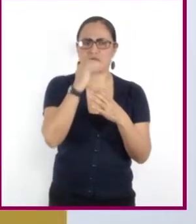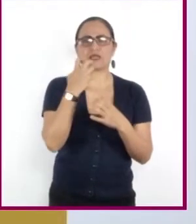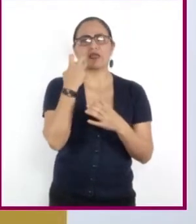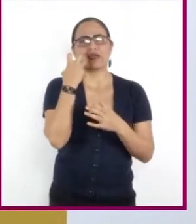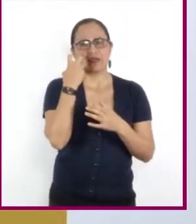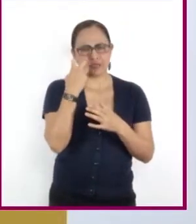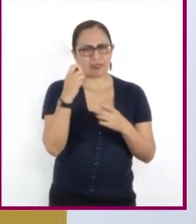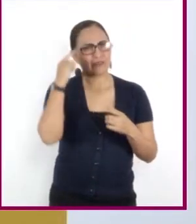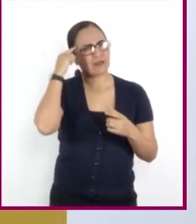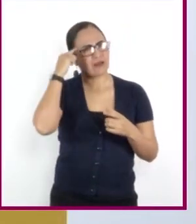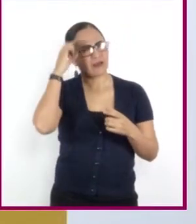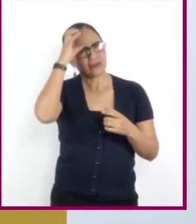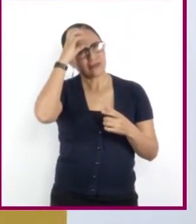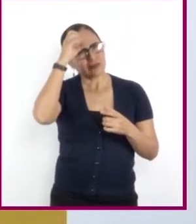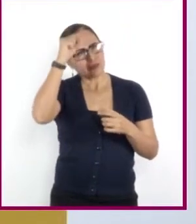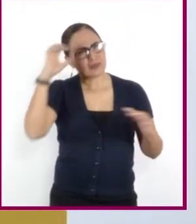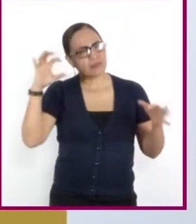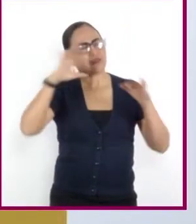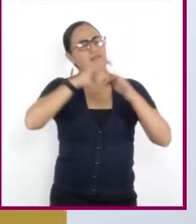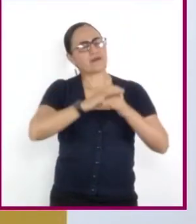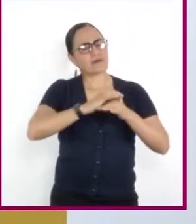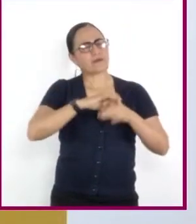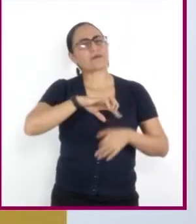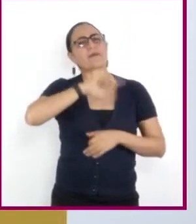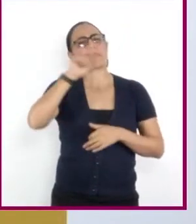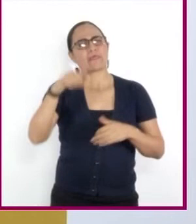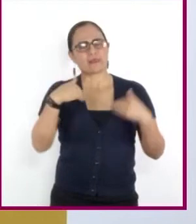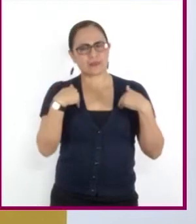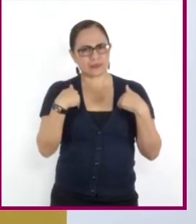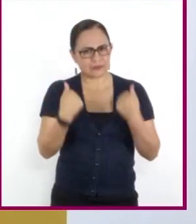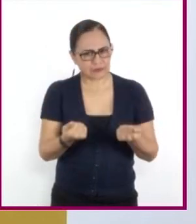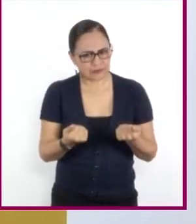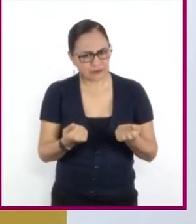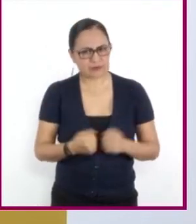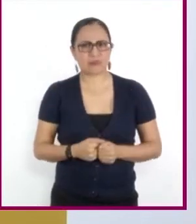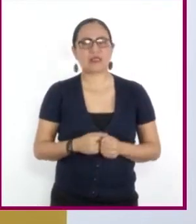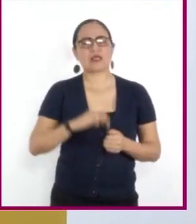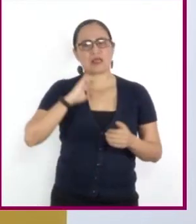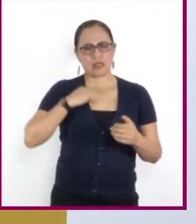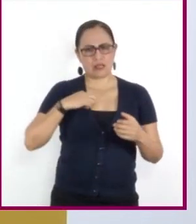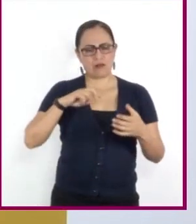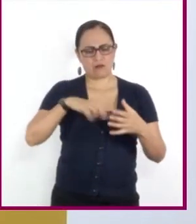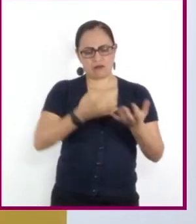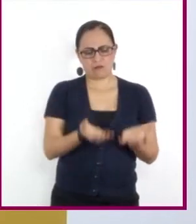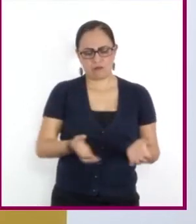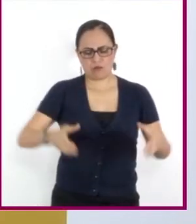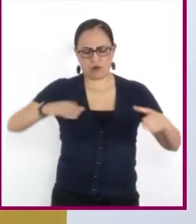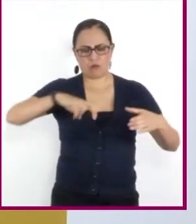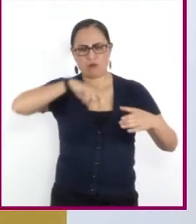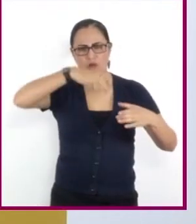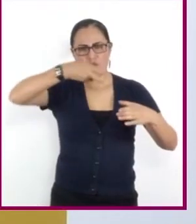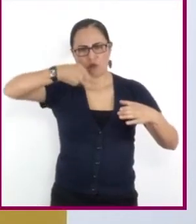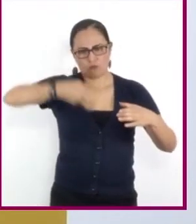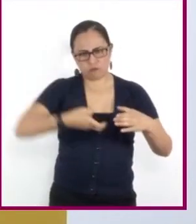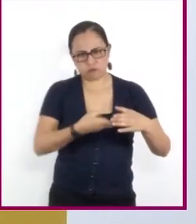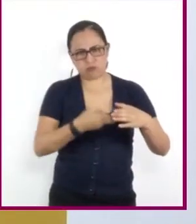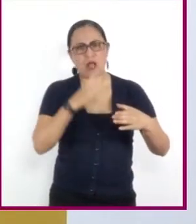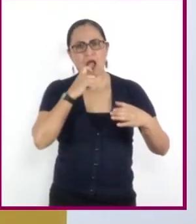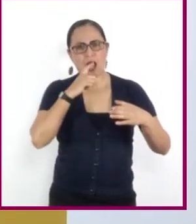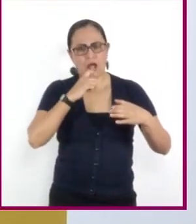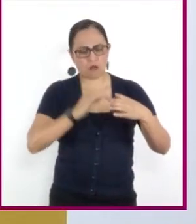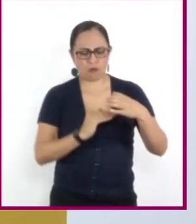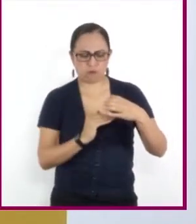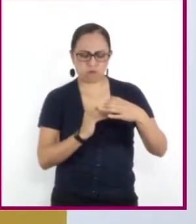llevó a asociar conceptos y comprender el hecho de que, al sumergirse, la cantidad de agua